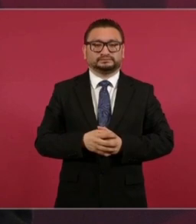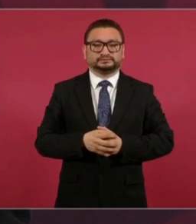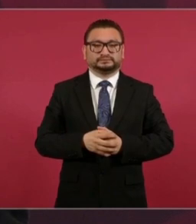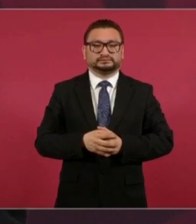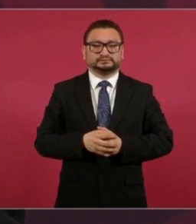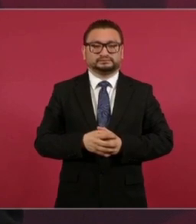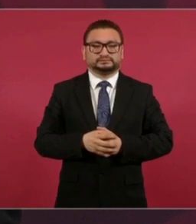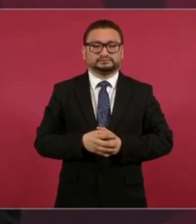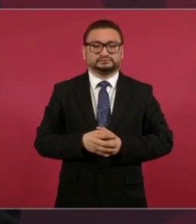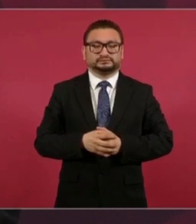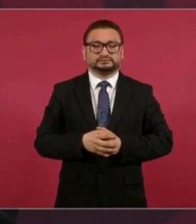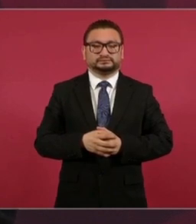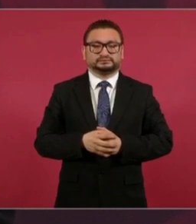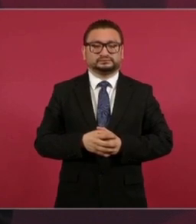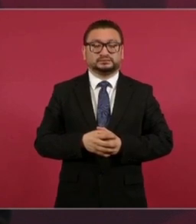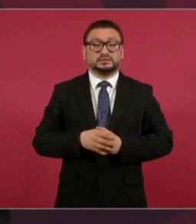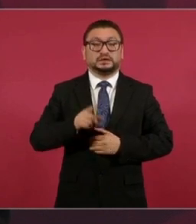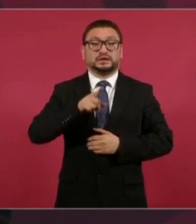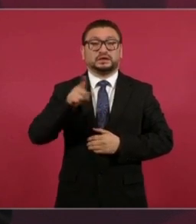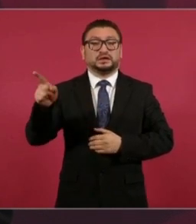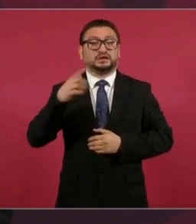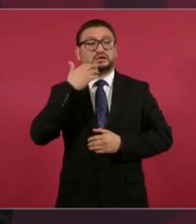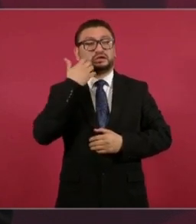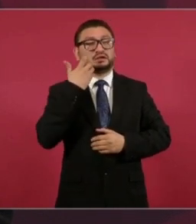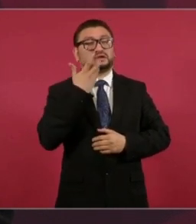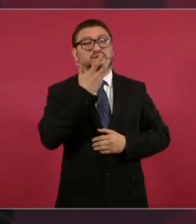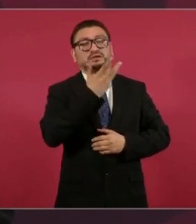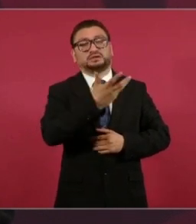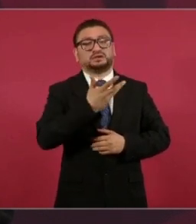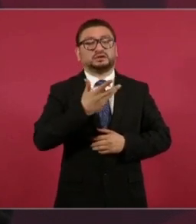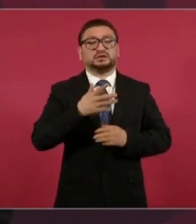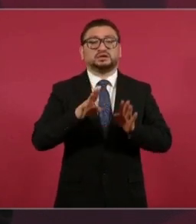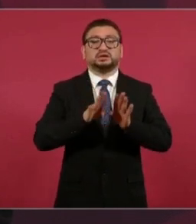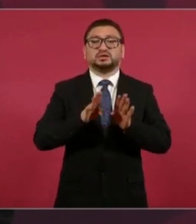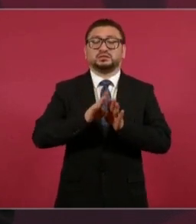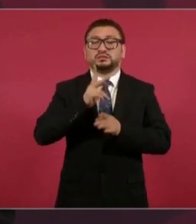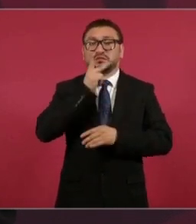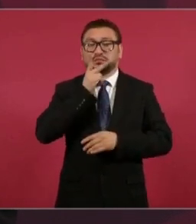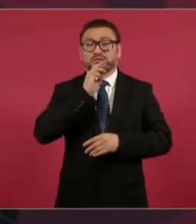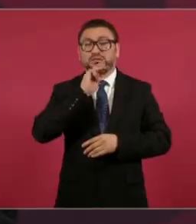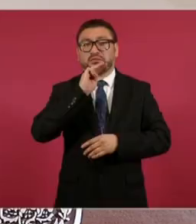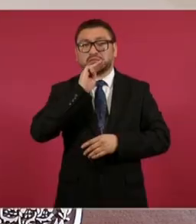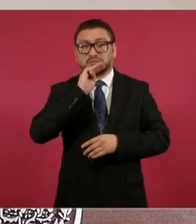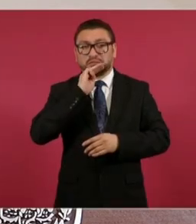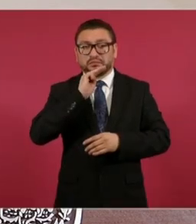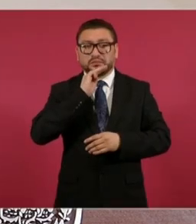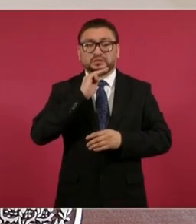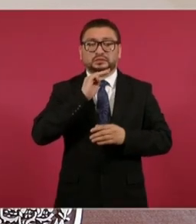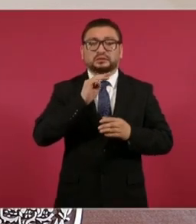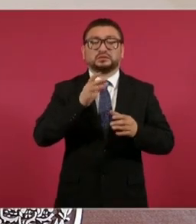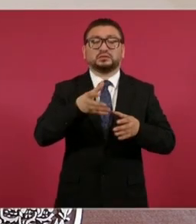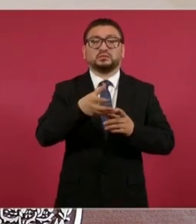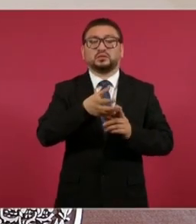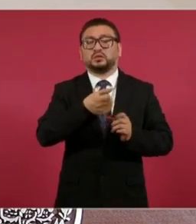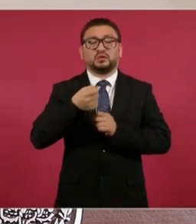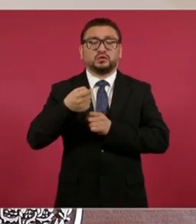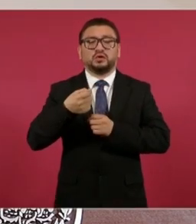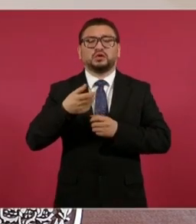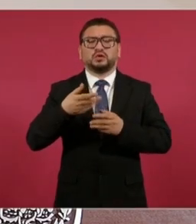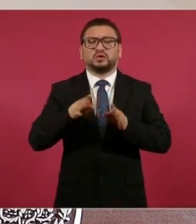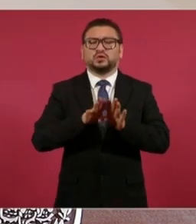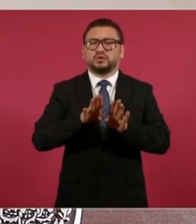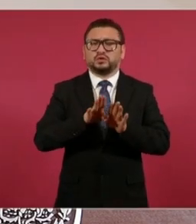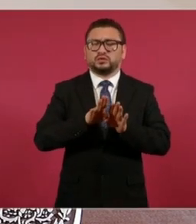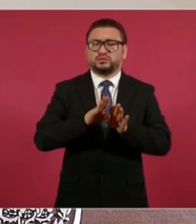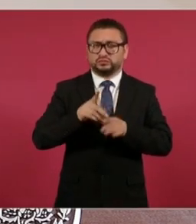grupos que quieren tener como reenes a los padres que yo voy